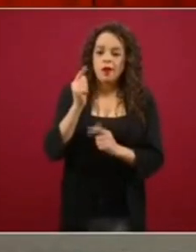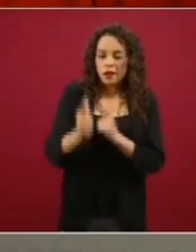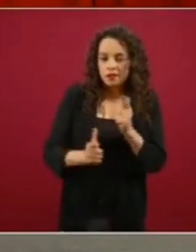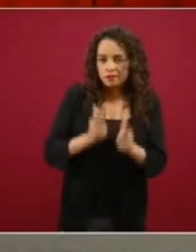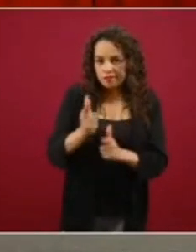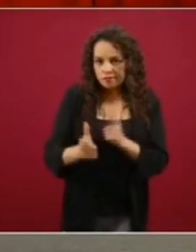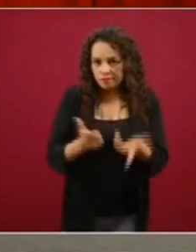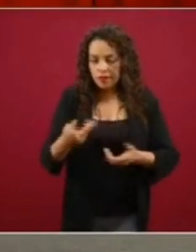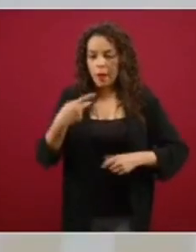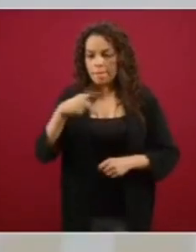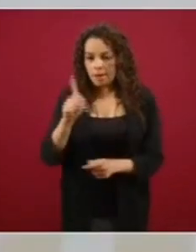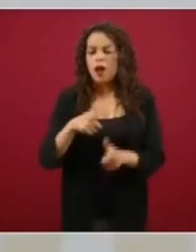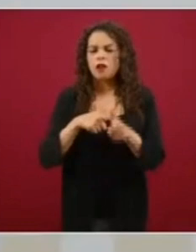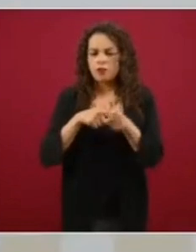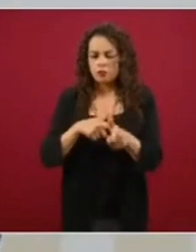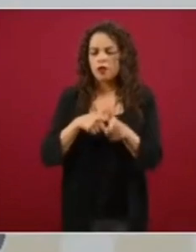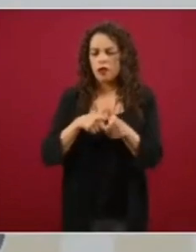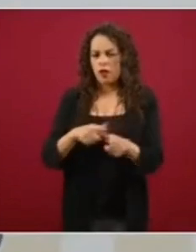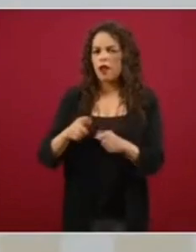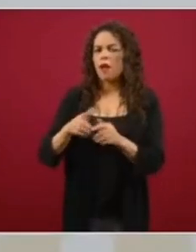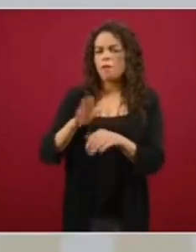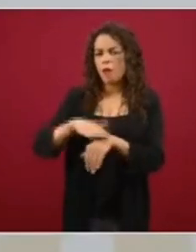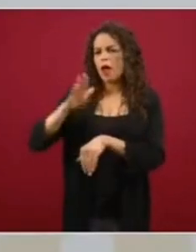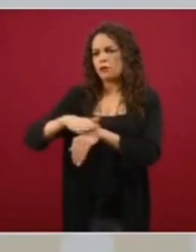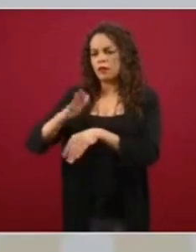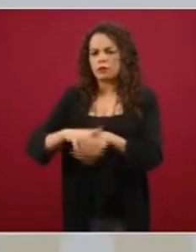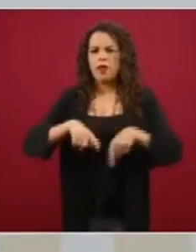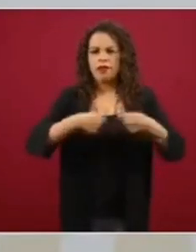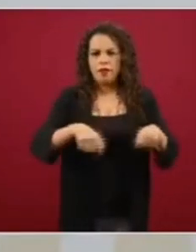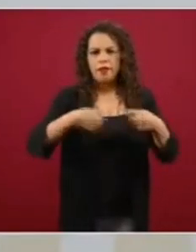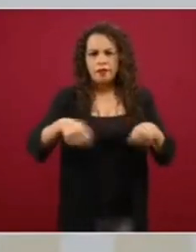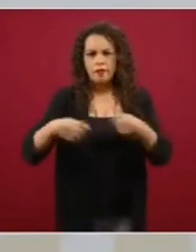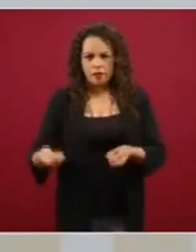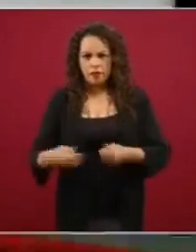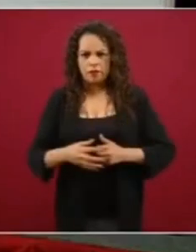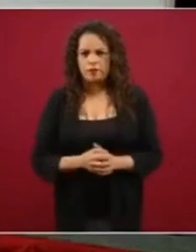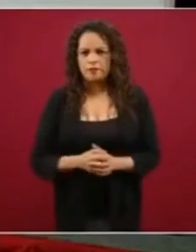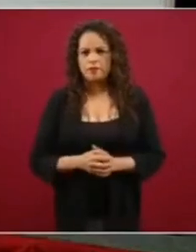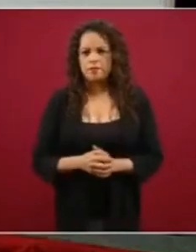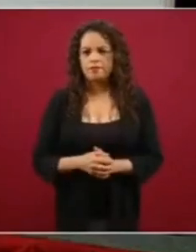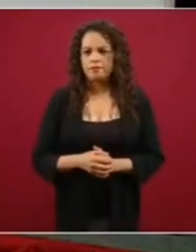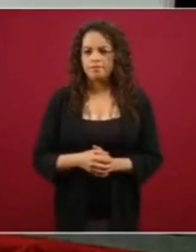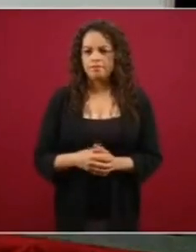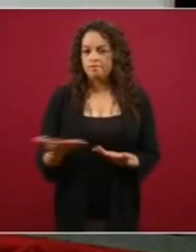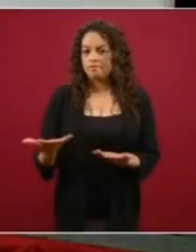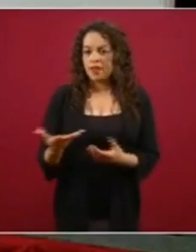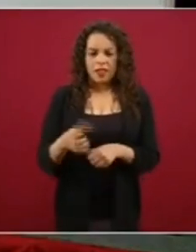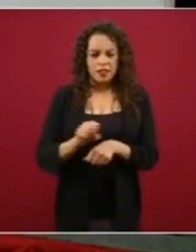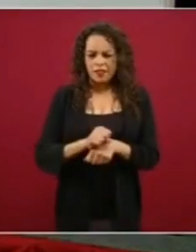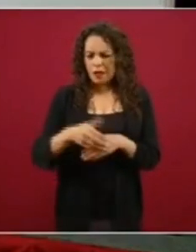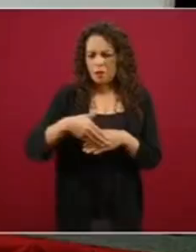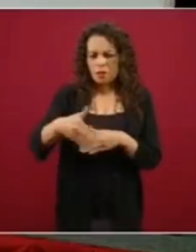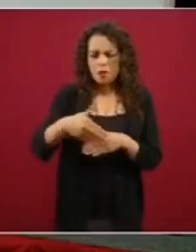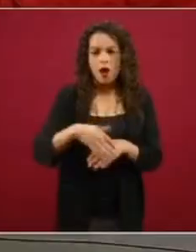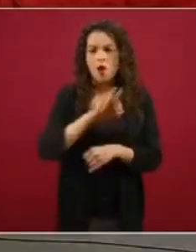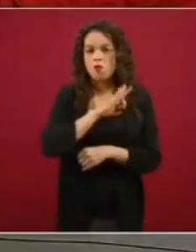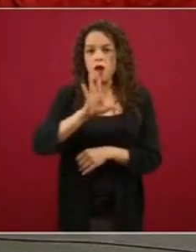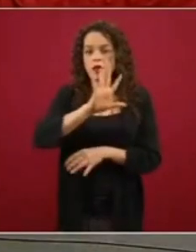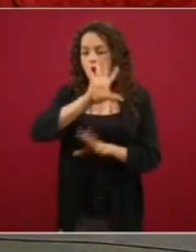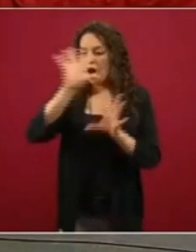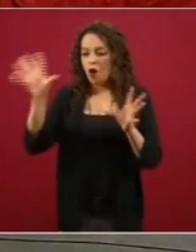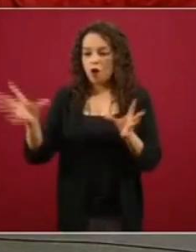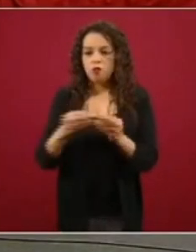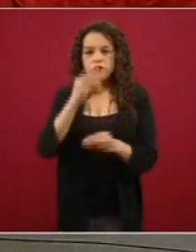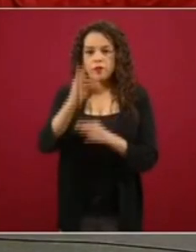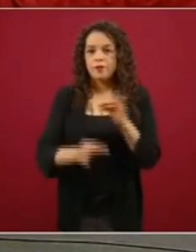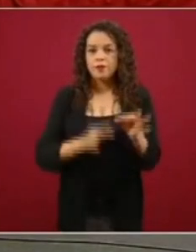Yo estimaría que estamos en cuestión de unas semanas de poder completar ya con nuestra meta